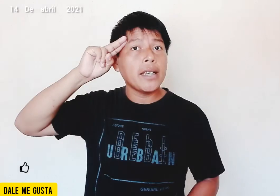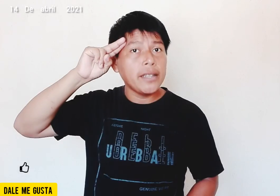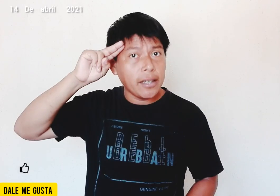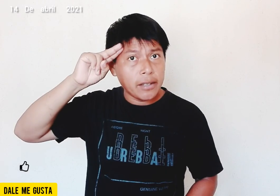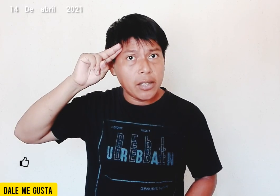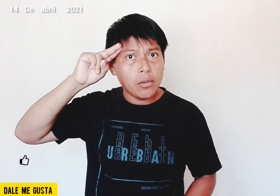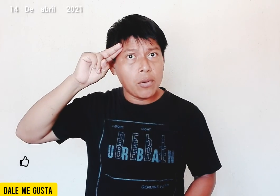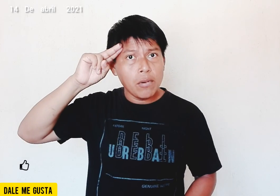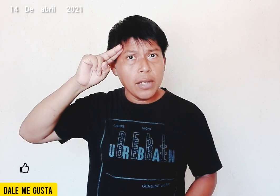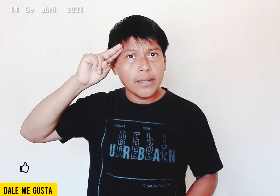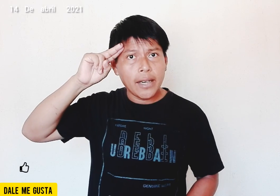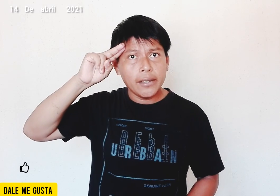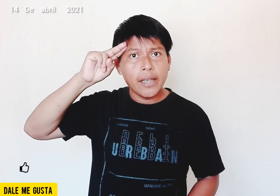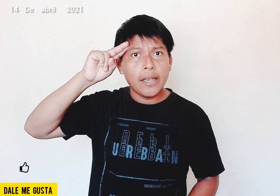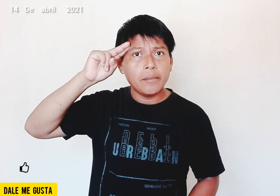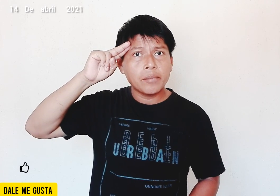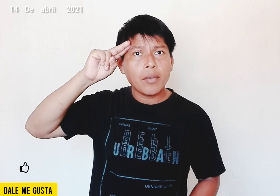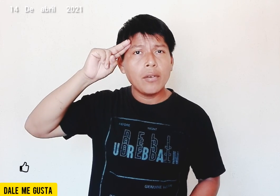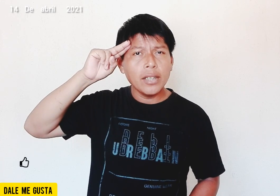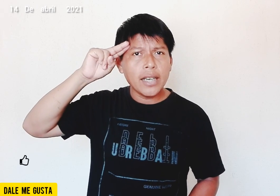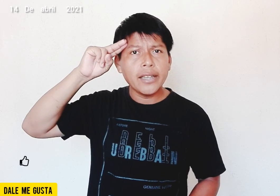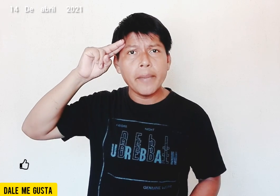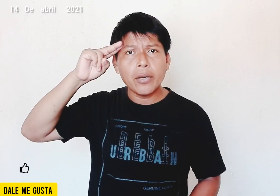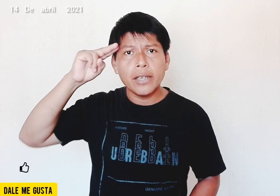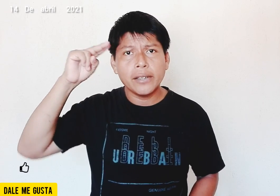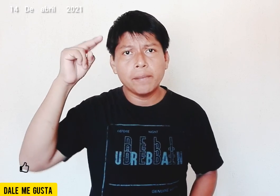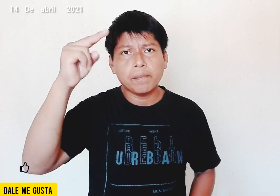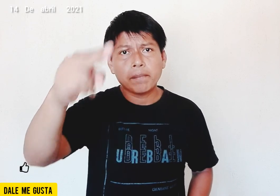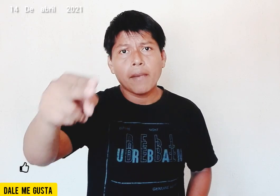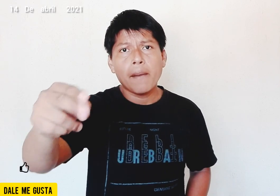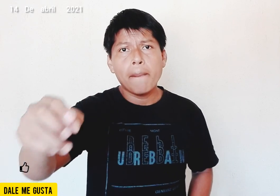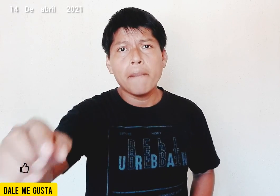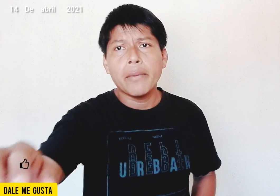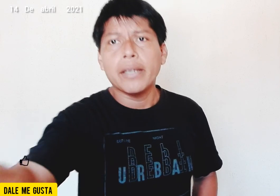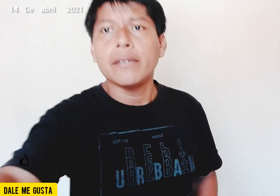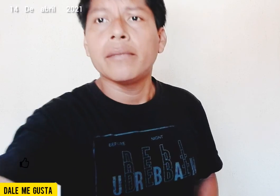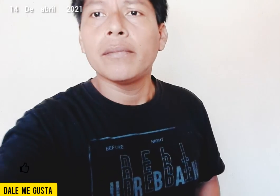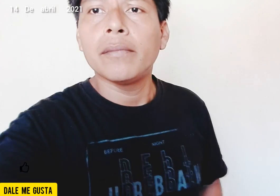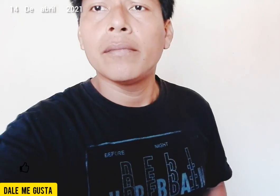próxima. Que sigan teniendo un excelente miércoles. Bye, bye.